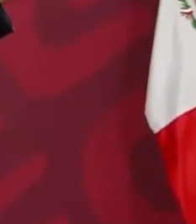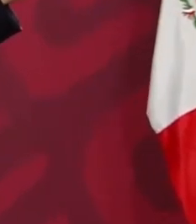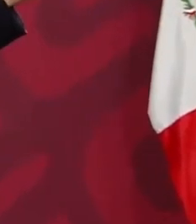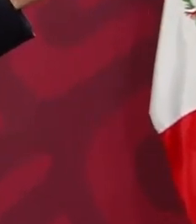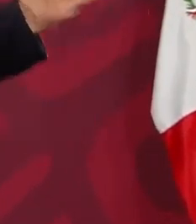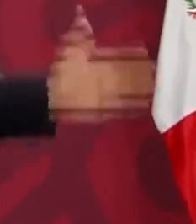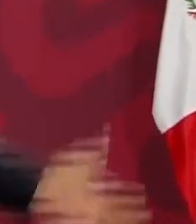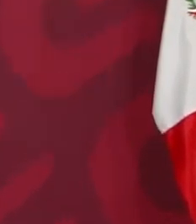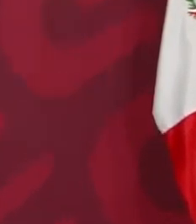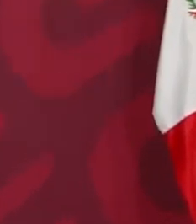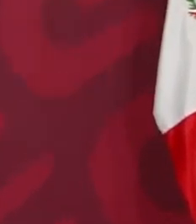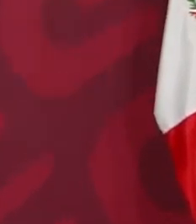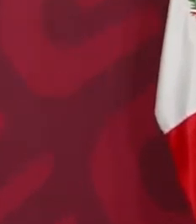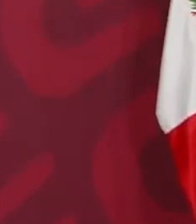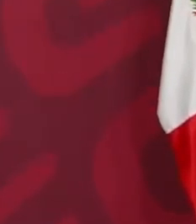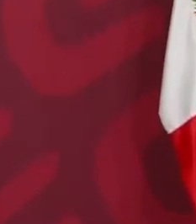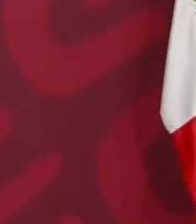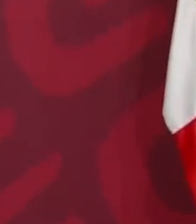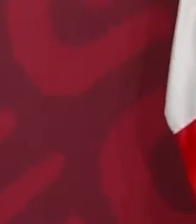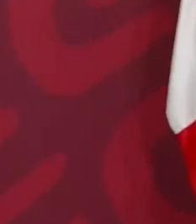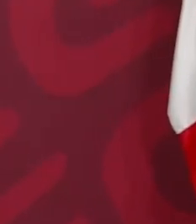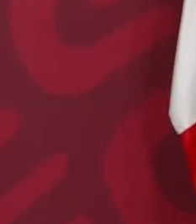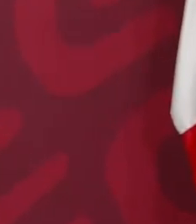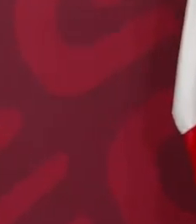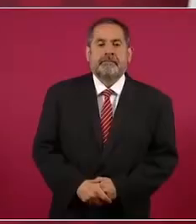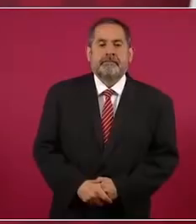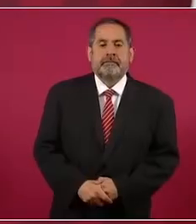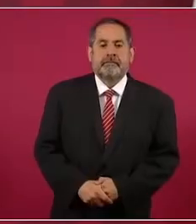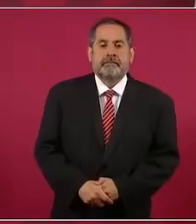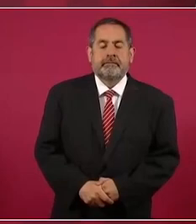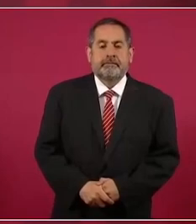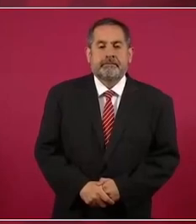articulistas del Reforma.